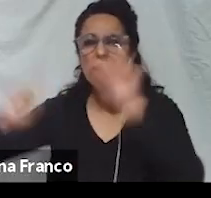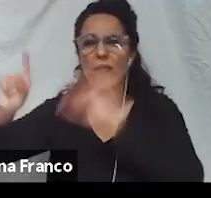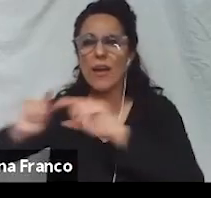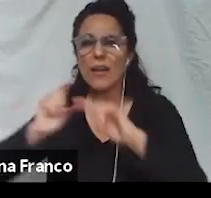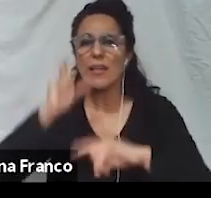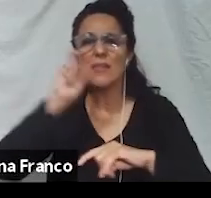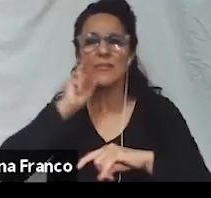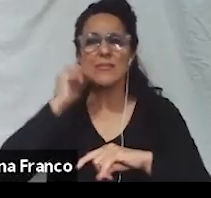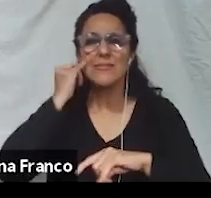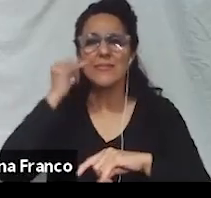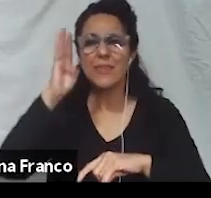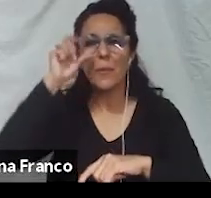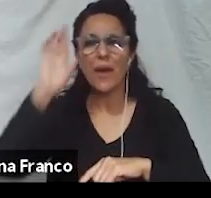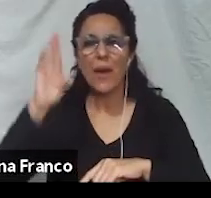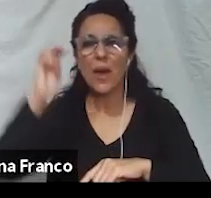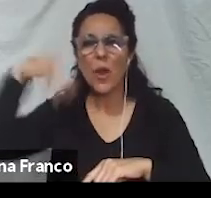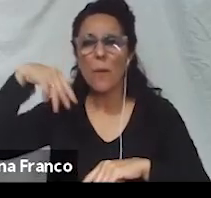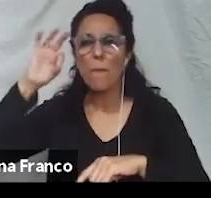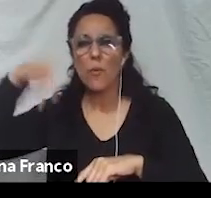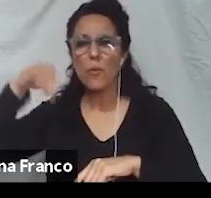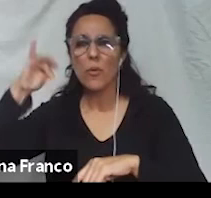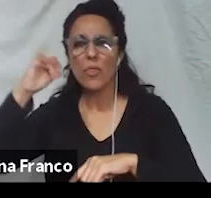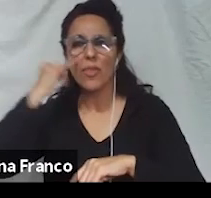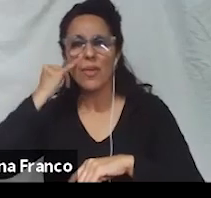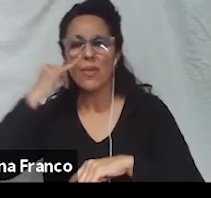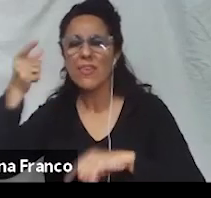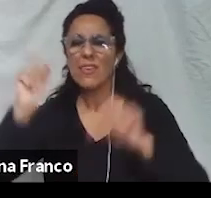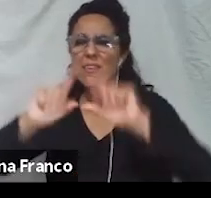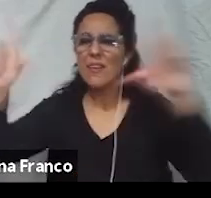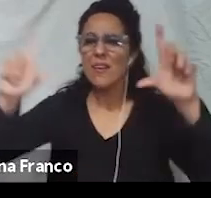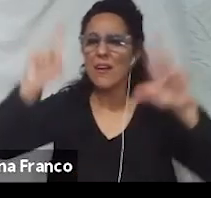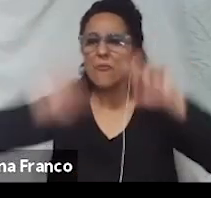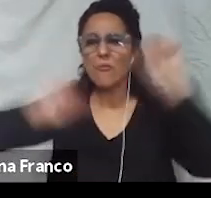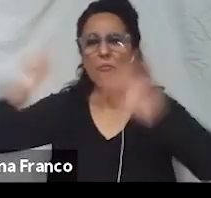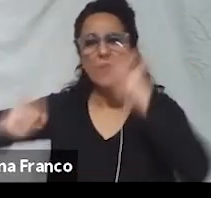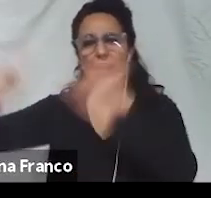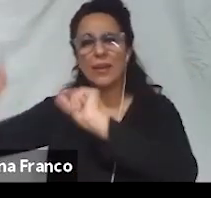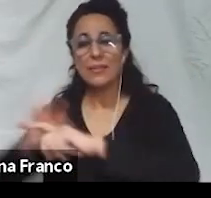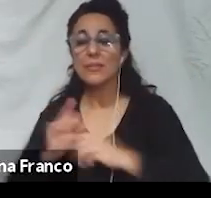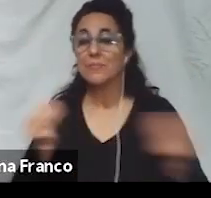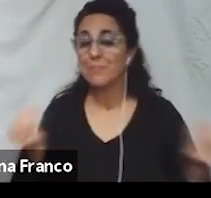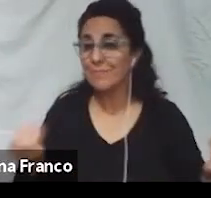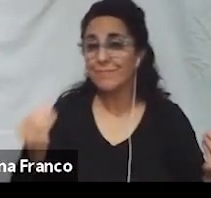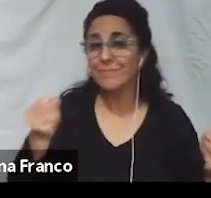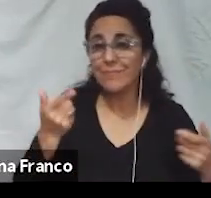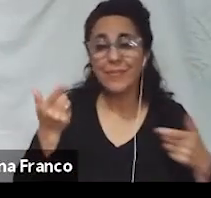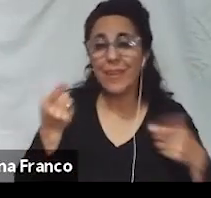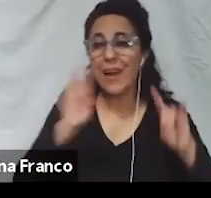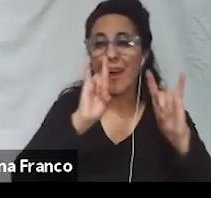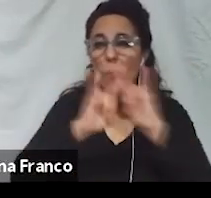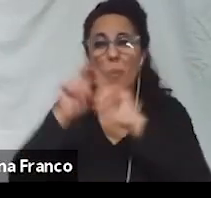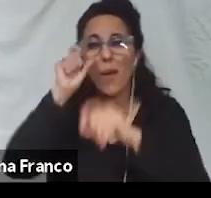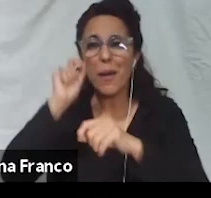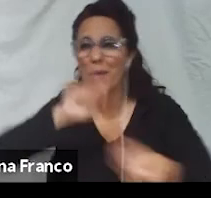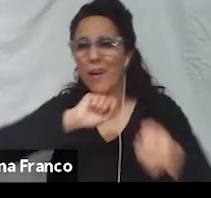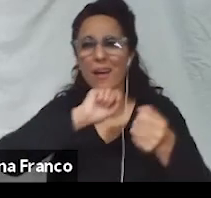páginas sumaron en sus páginas alguna imagen o un banner referido a esto, o una sección de ofertas. Entonces las